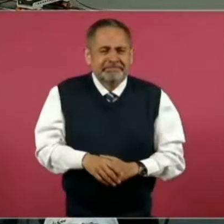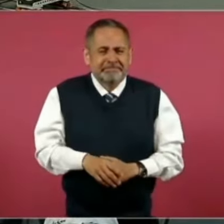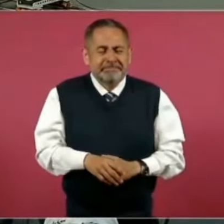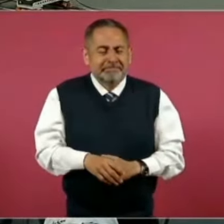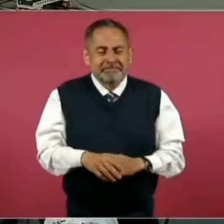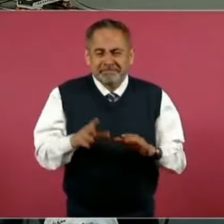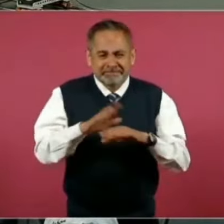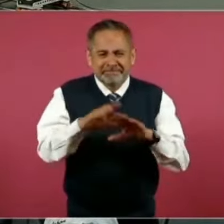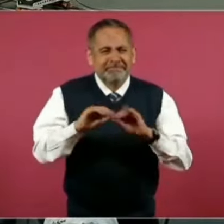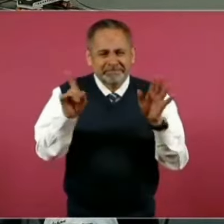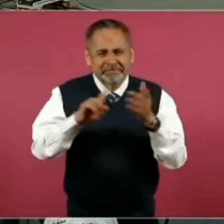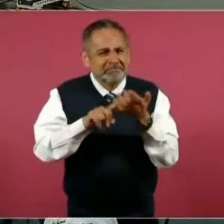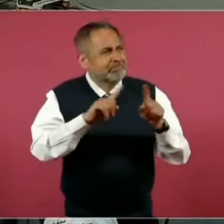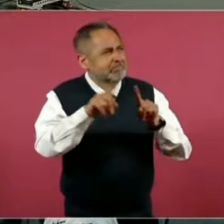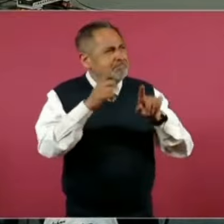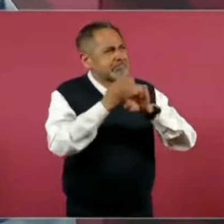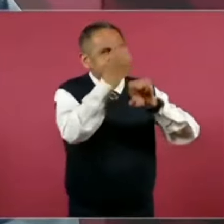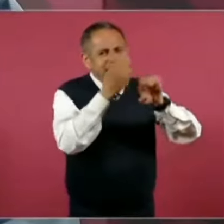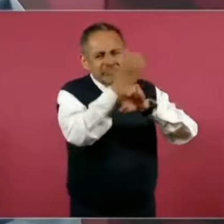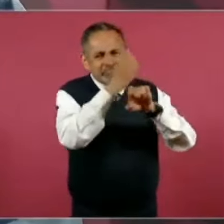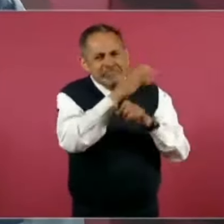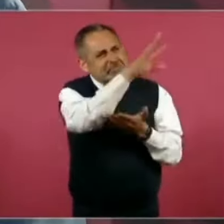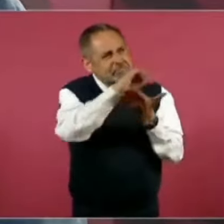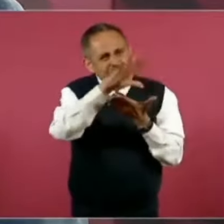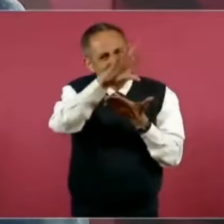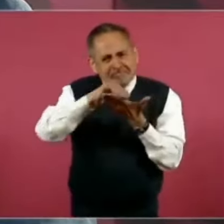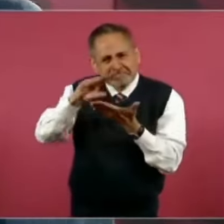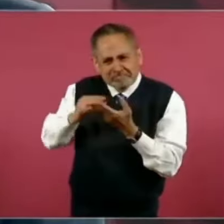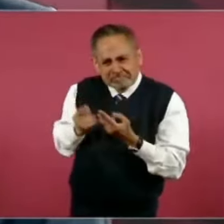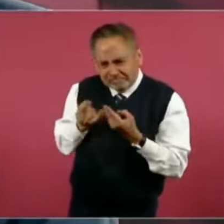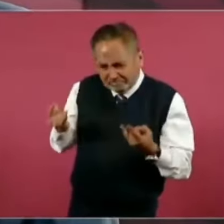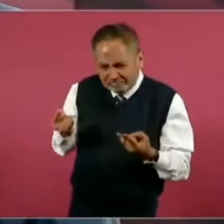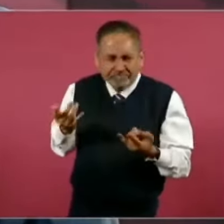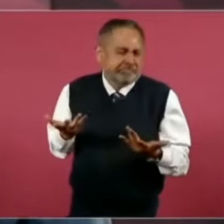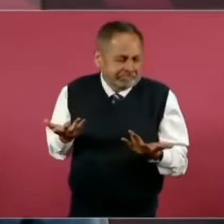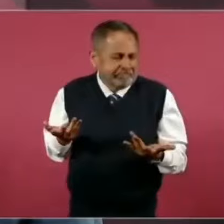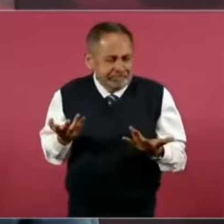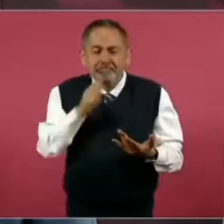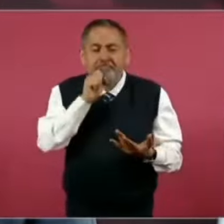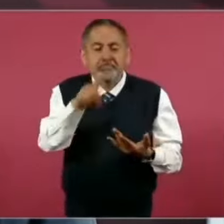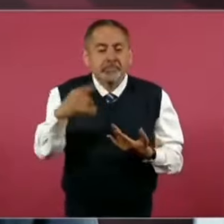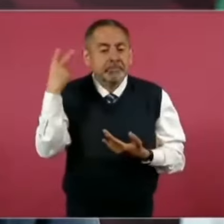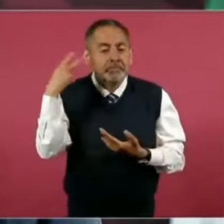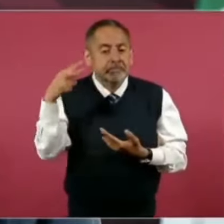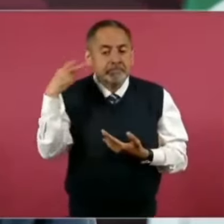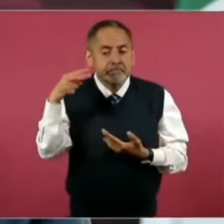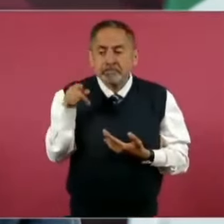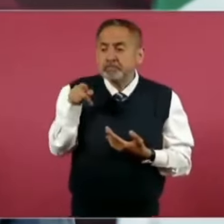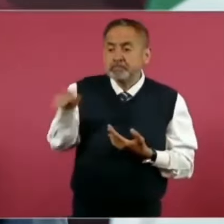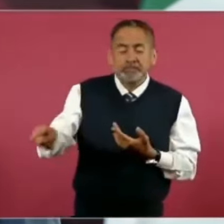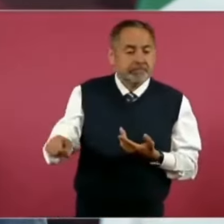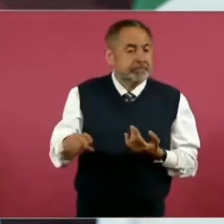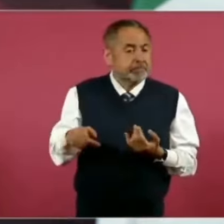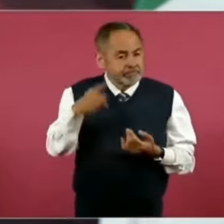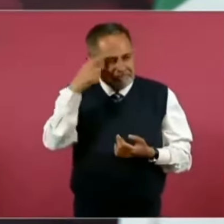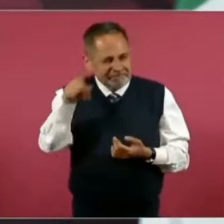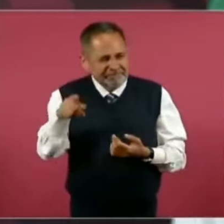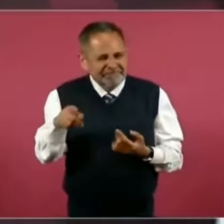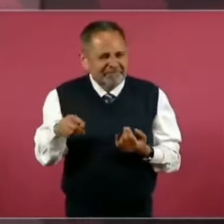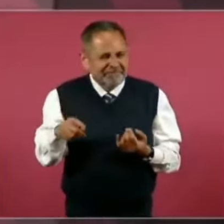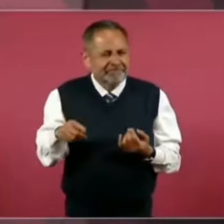tomar en cuenta otros estados. Pero el caso de Veracruz, pues ahí se consuma la independencia,